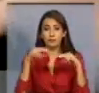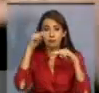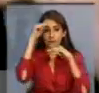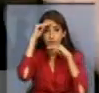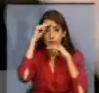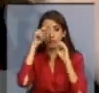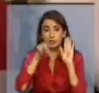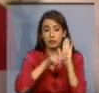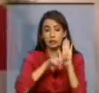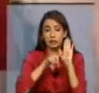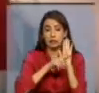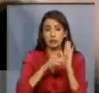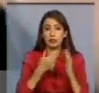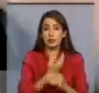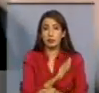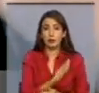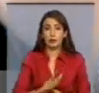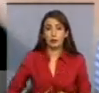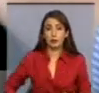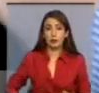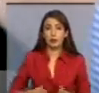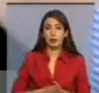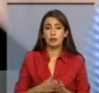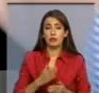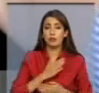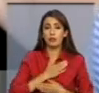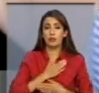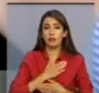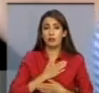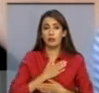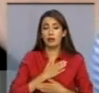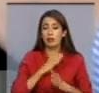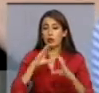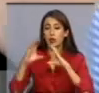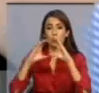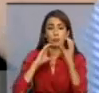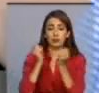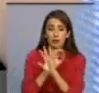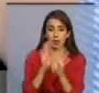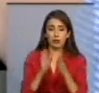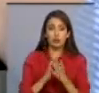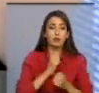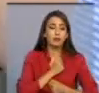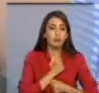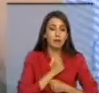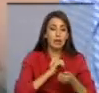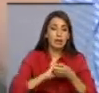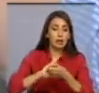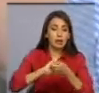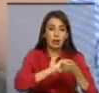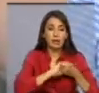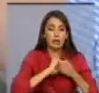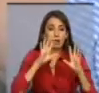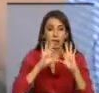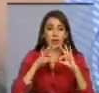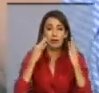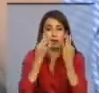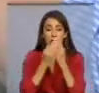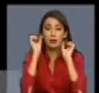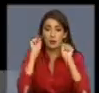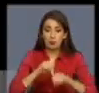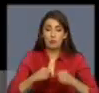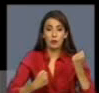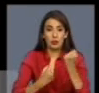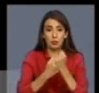Así que mis condolencias, no me he comunicado con nadie, mis condolencias a la familia, estamos a disposición en lo que podamos ayudar.